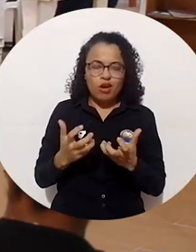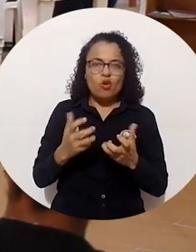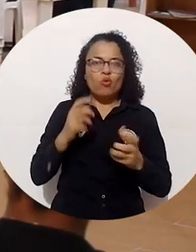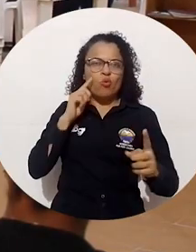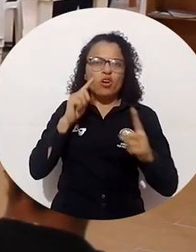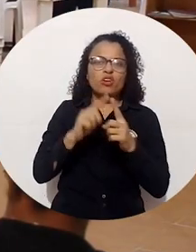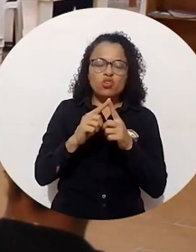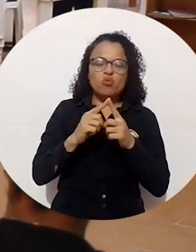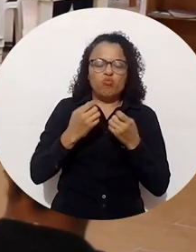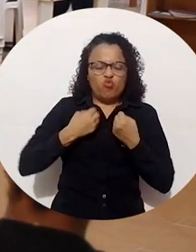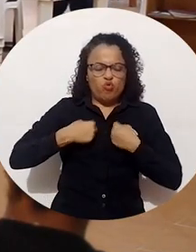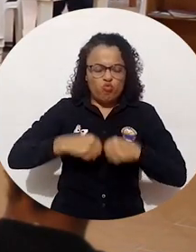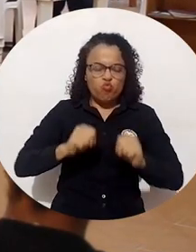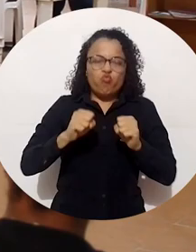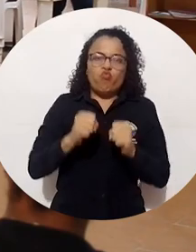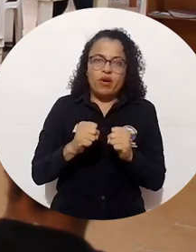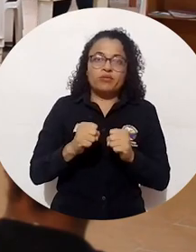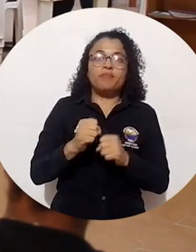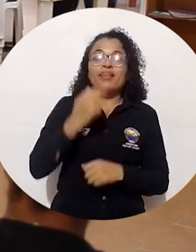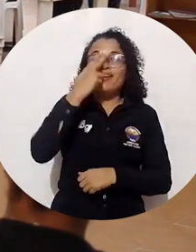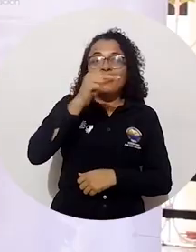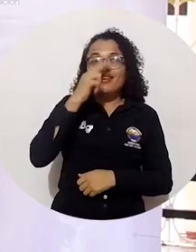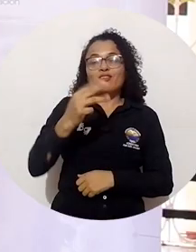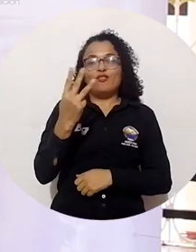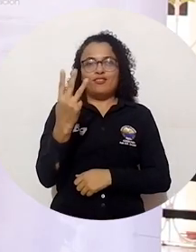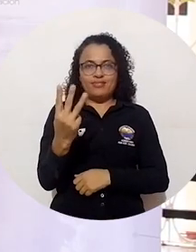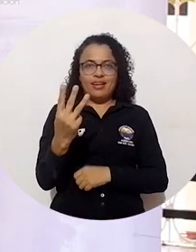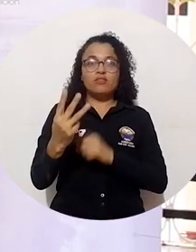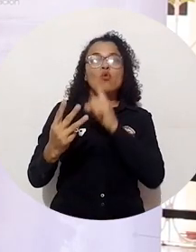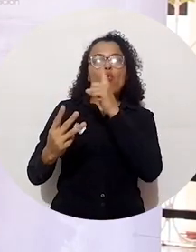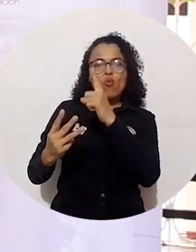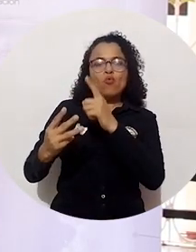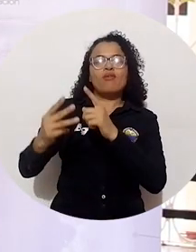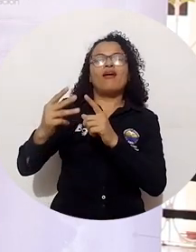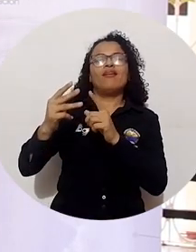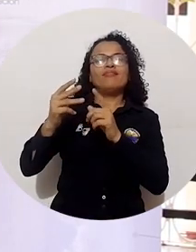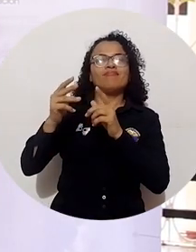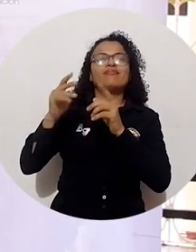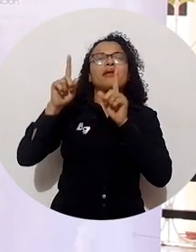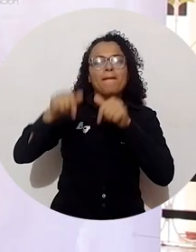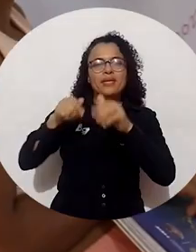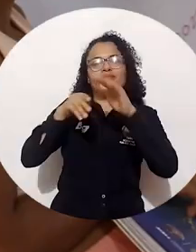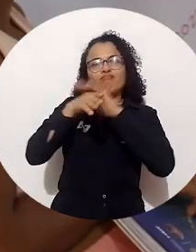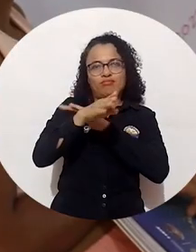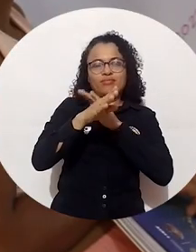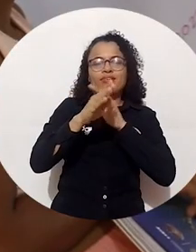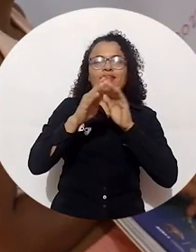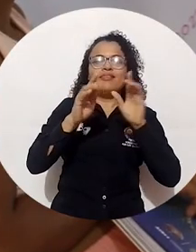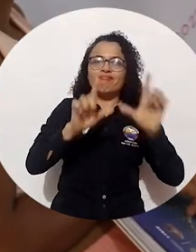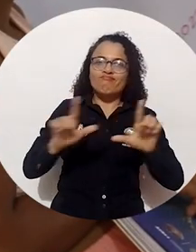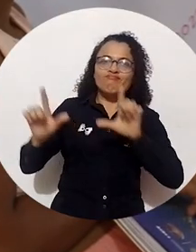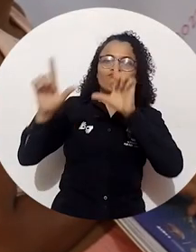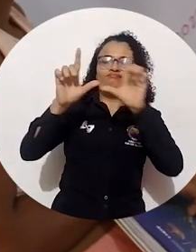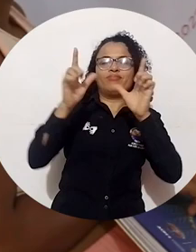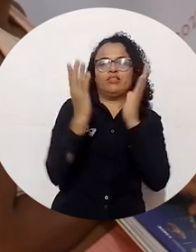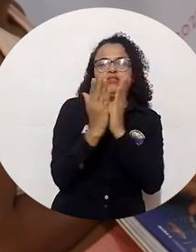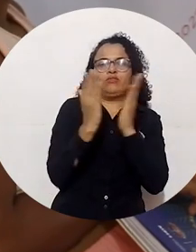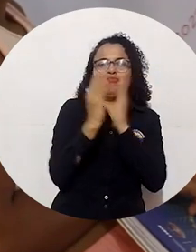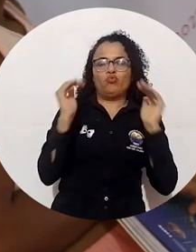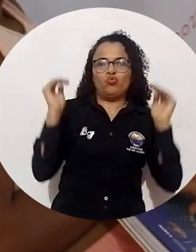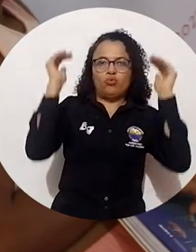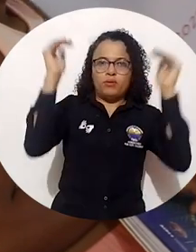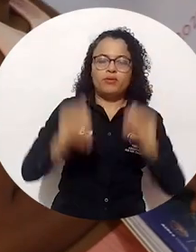tesón. Con tres hijos, una de ellas beneficiada también del acceso a la educación superior, trabajó como empleada doméstica,